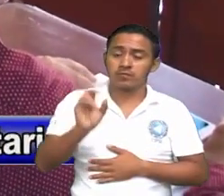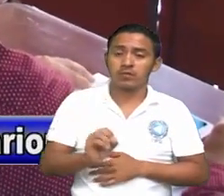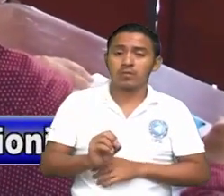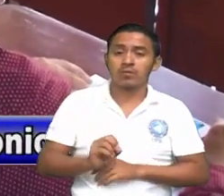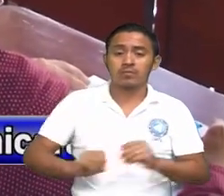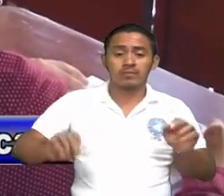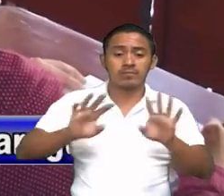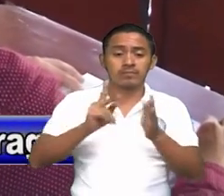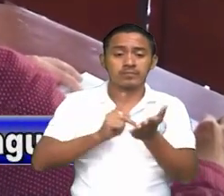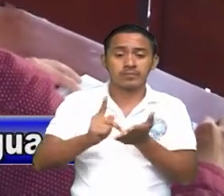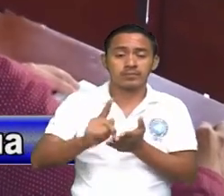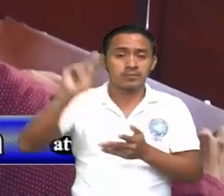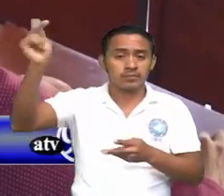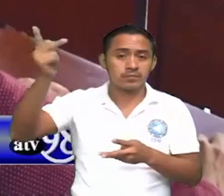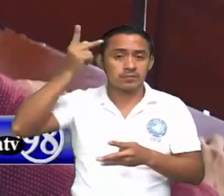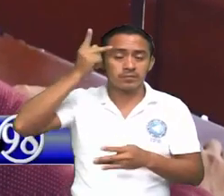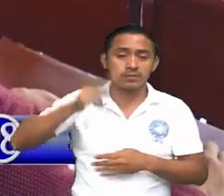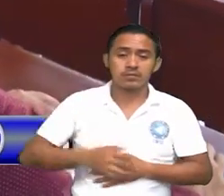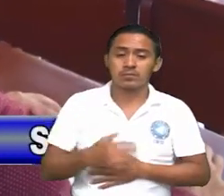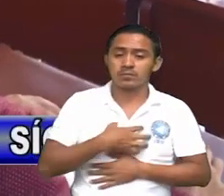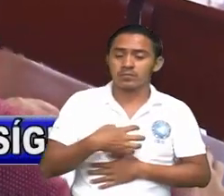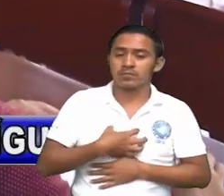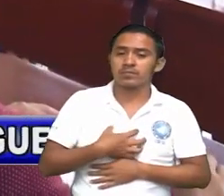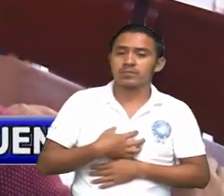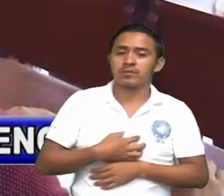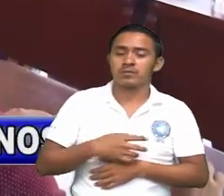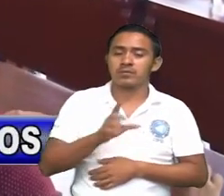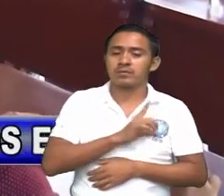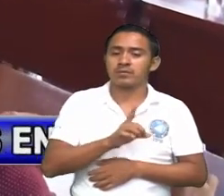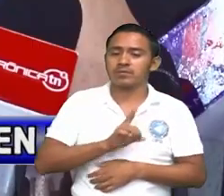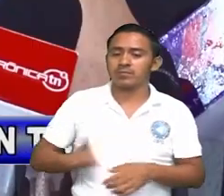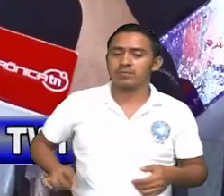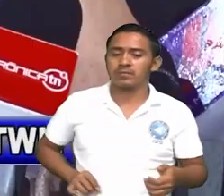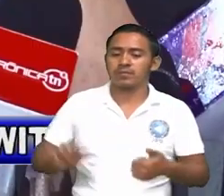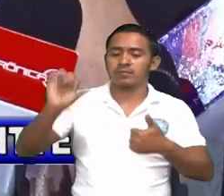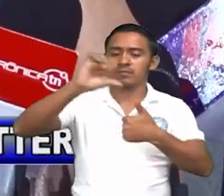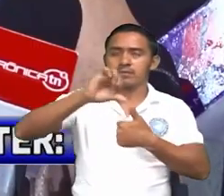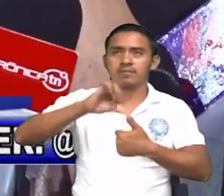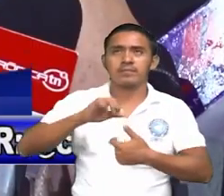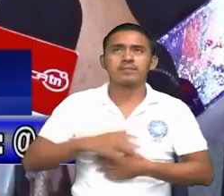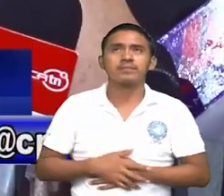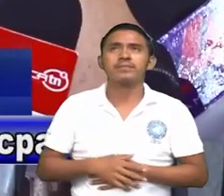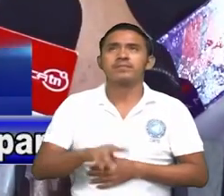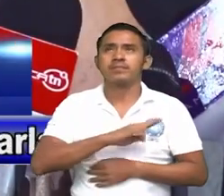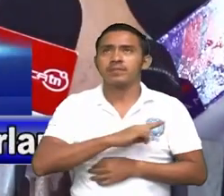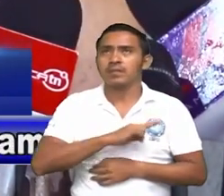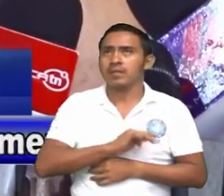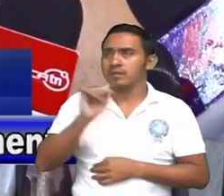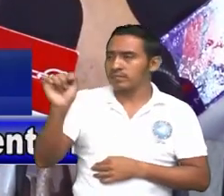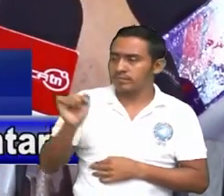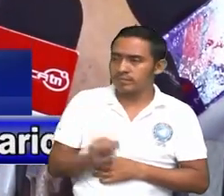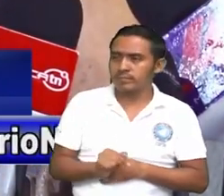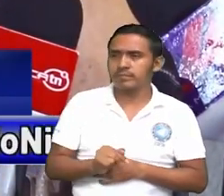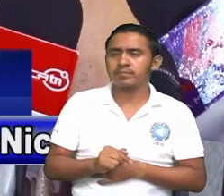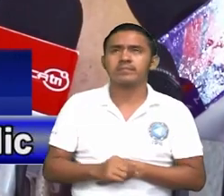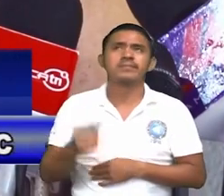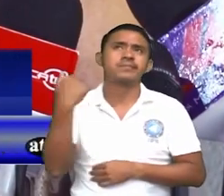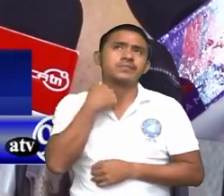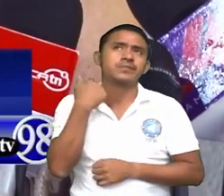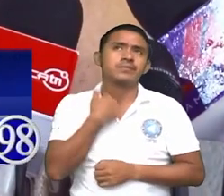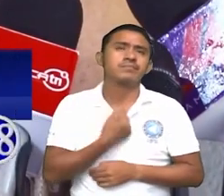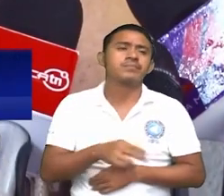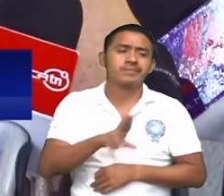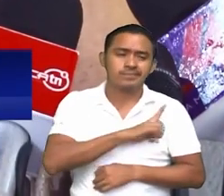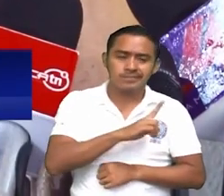Partidos Políticos realizado por el Parlamento Centroamericano. Hay una intervención política y hay siempre